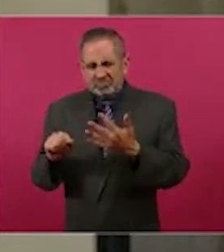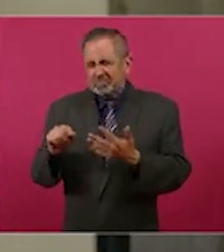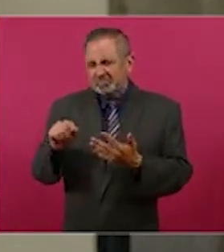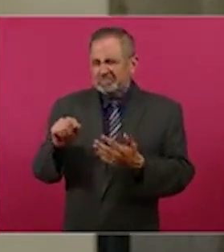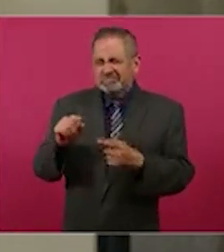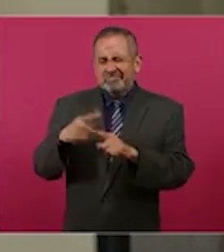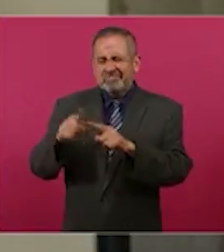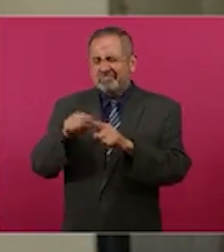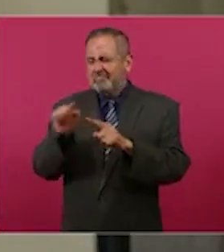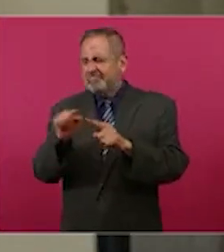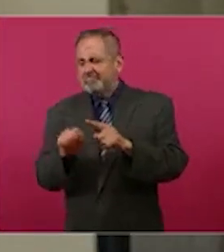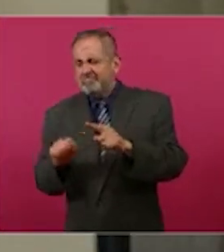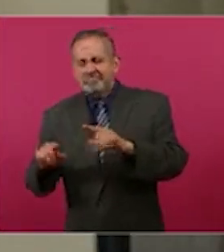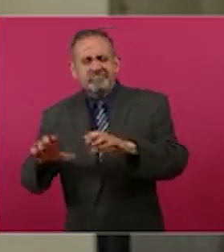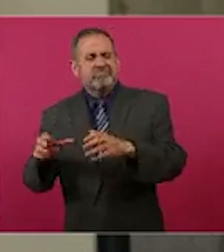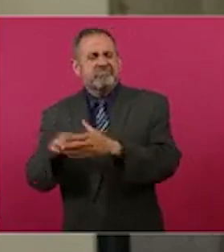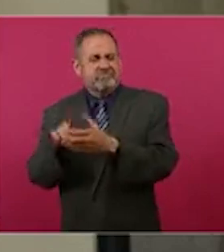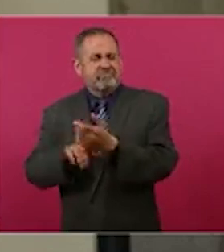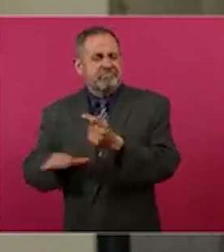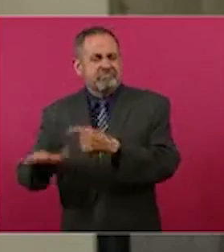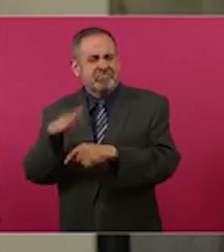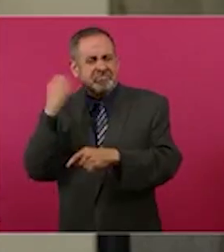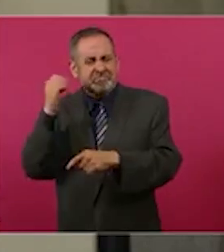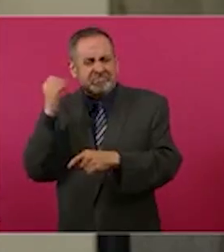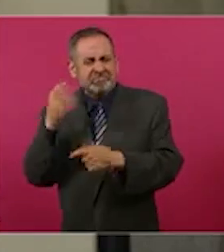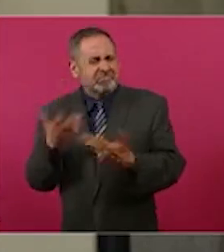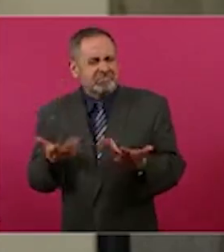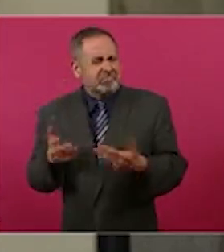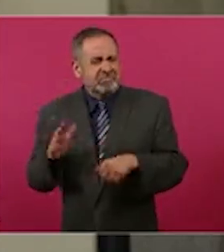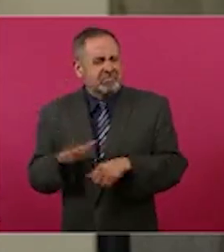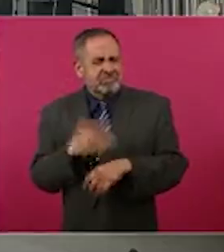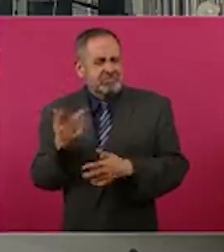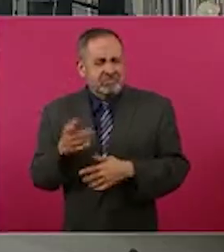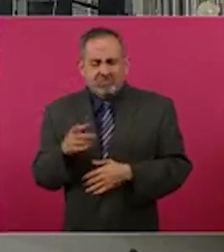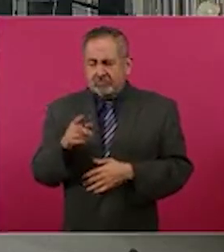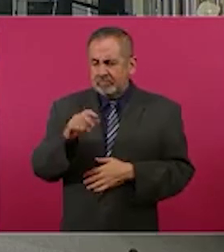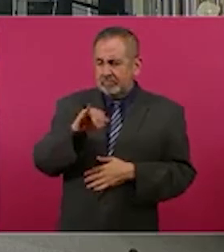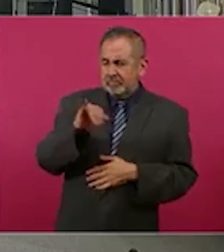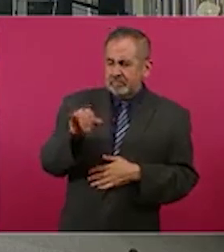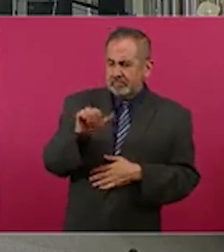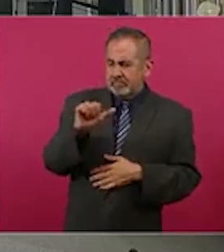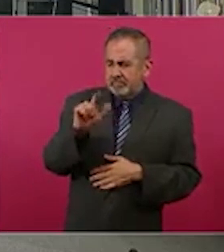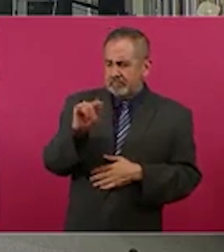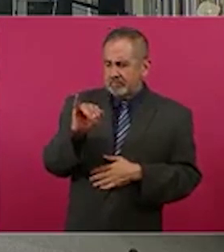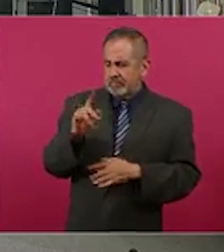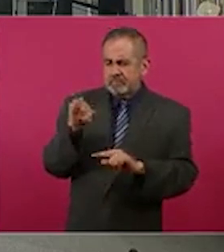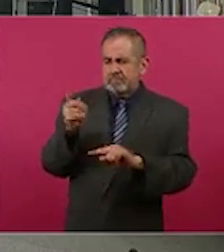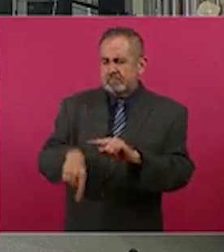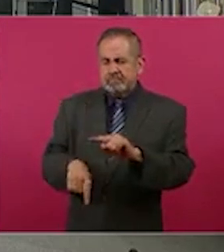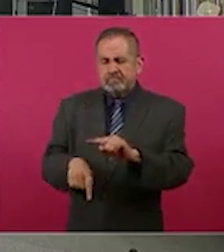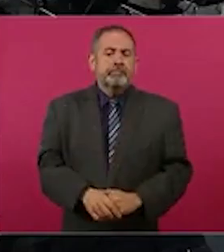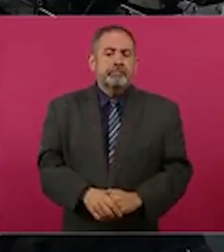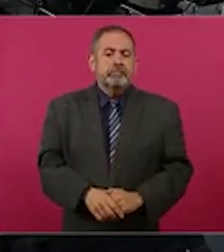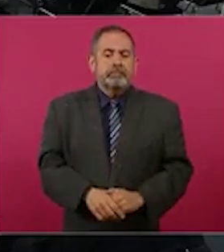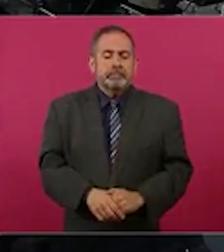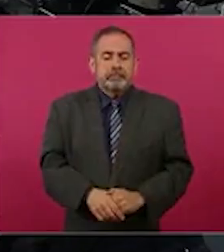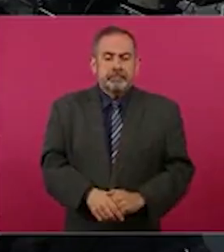Mixtequila y Barrio de la Soledad. ¿Qué motivó para que Jaltipan quedara fuera del polo de